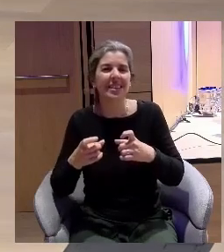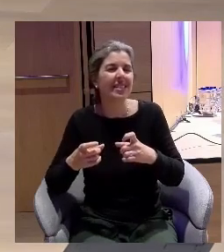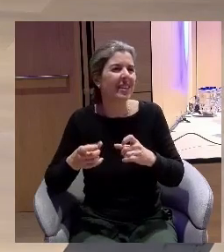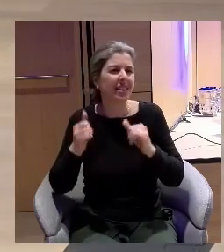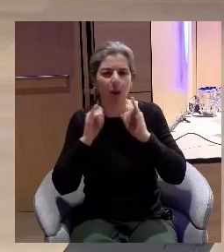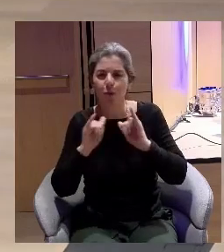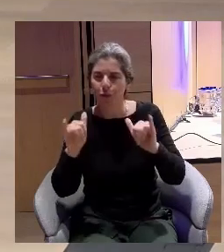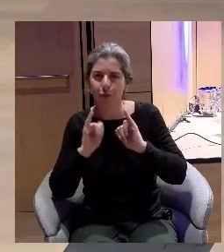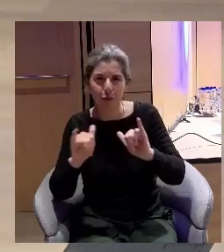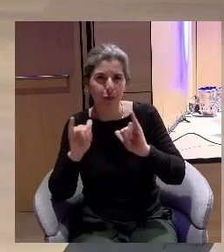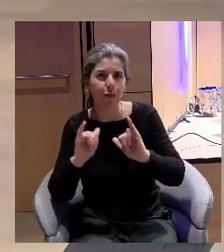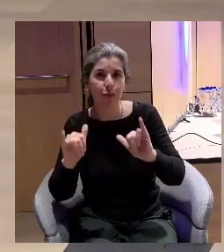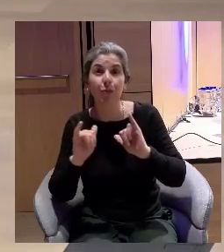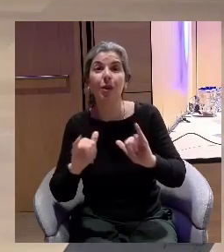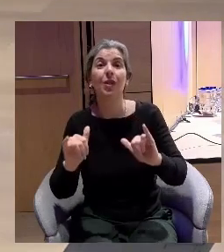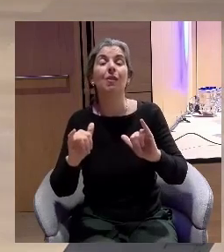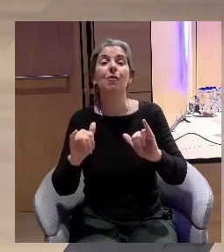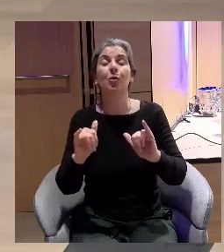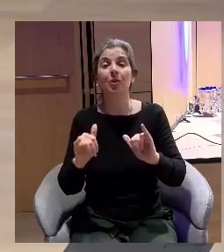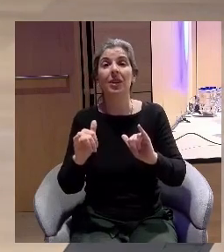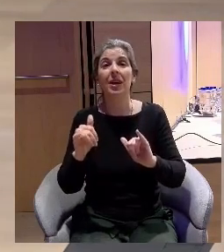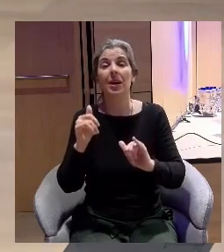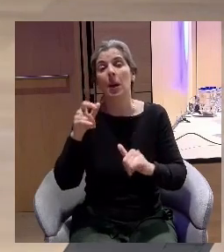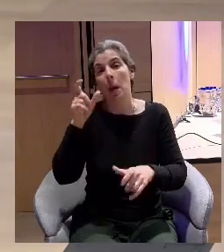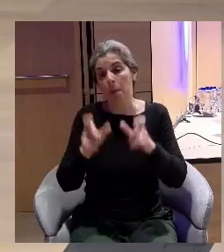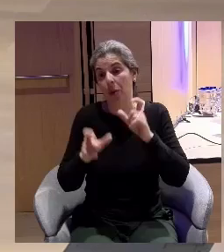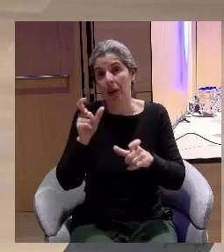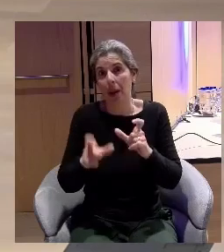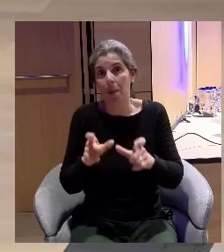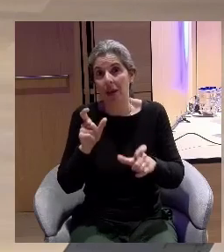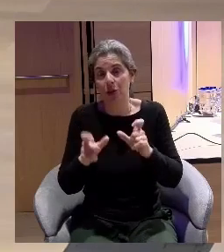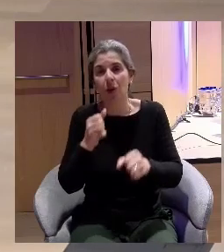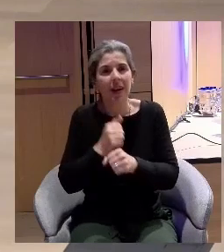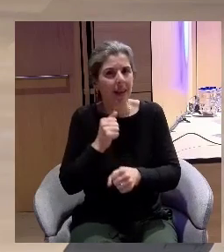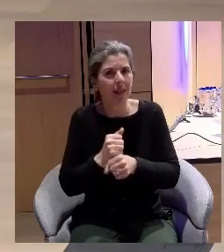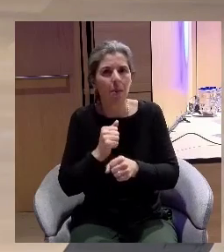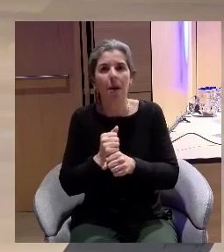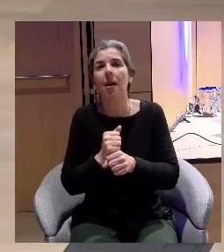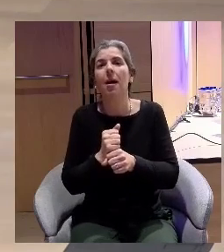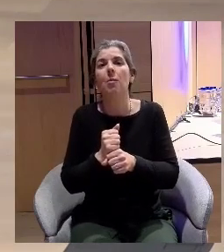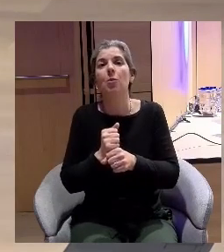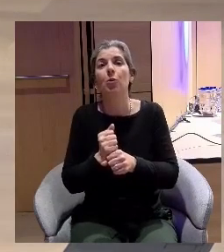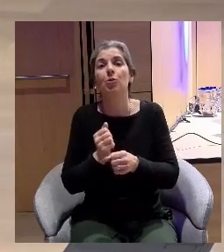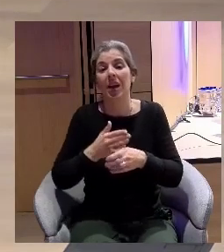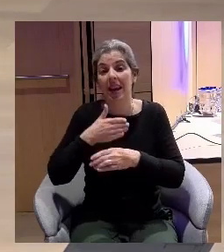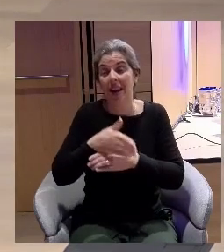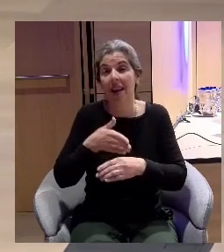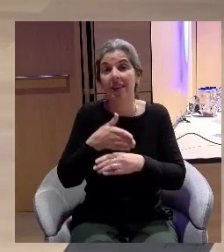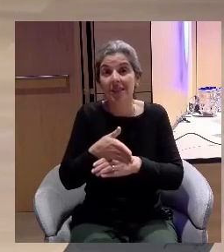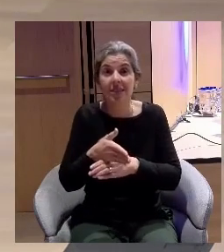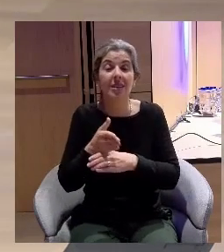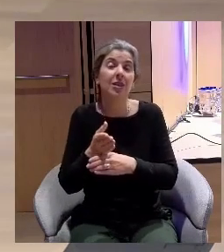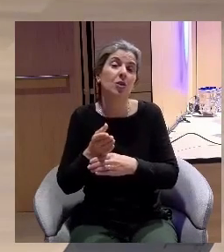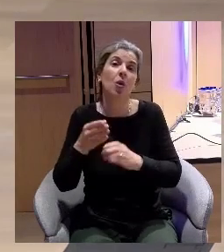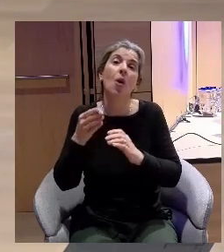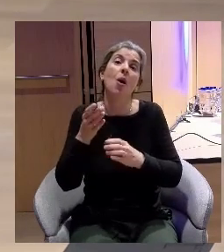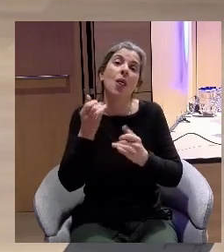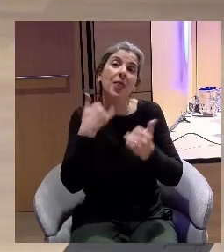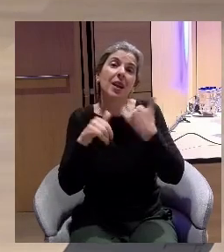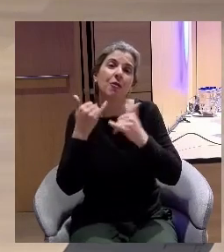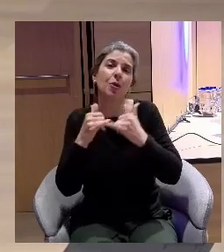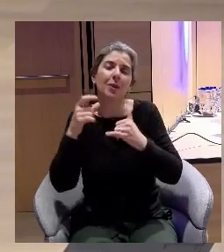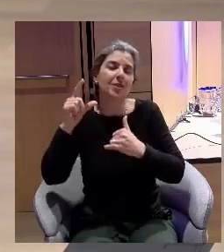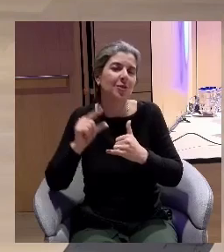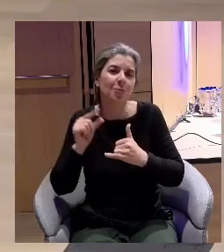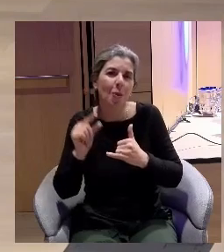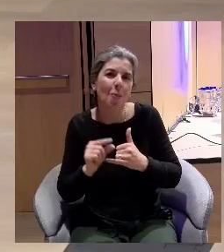pocas organizaciones las que hacemos eso, por un montón de razones, y me da la sensación de que todavía queda mucho por hacer